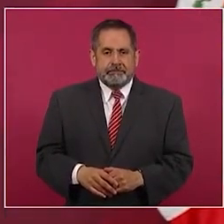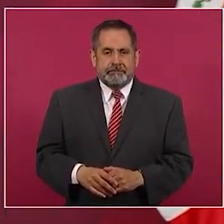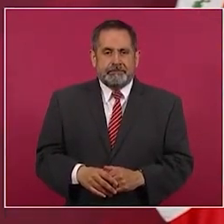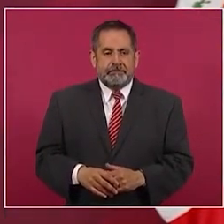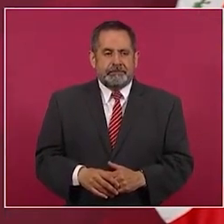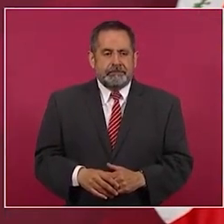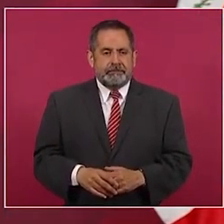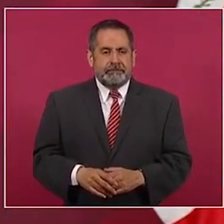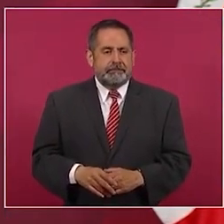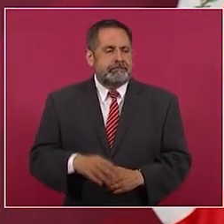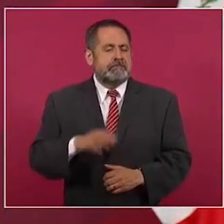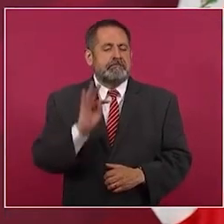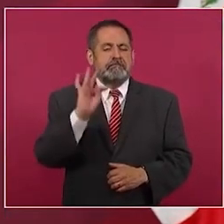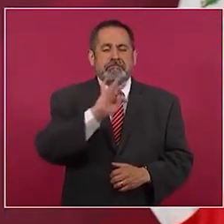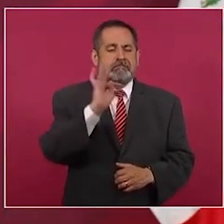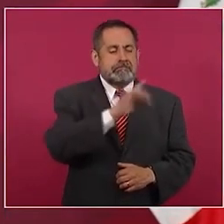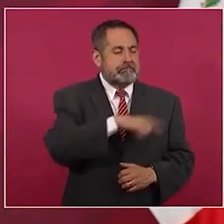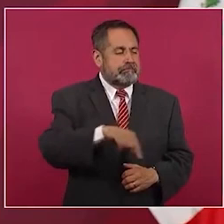bloqueando la reforma